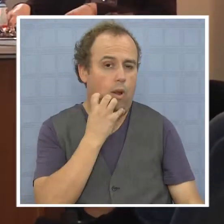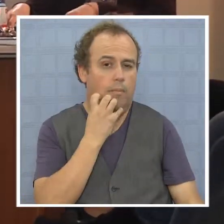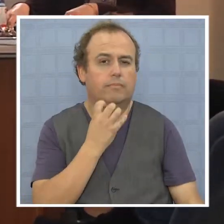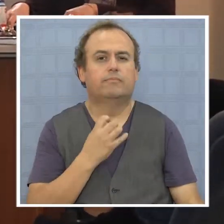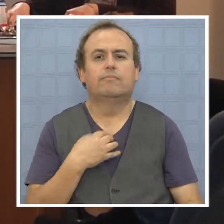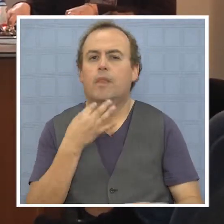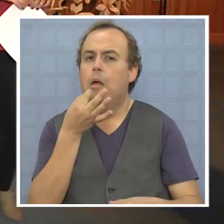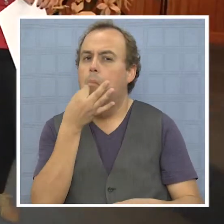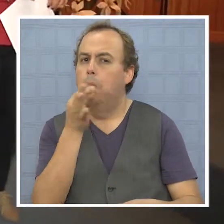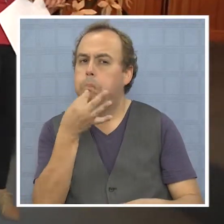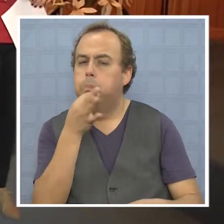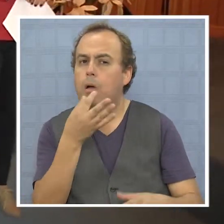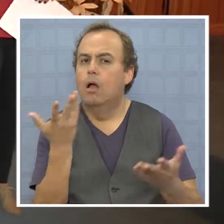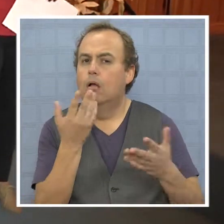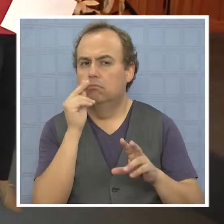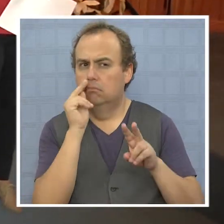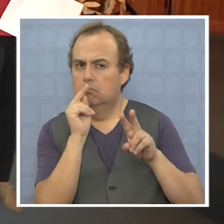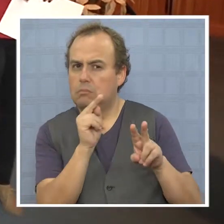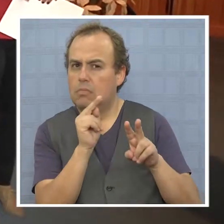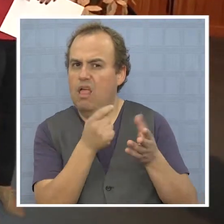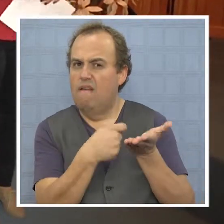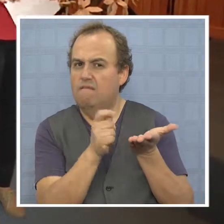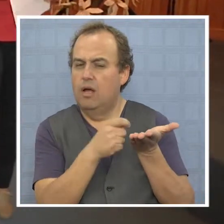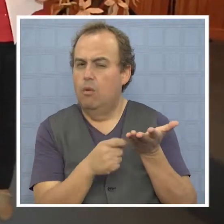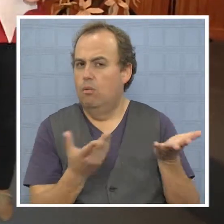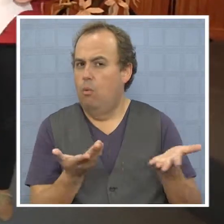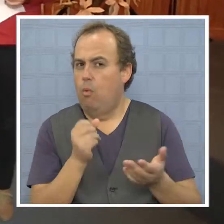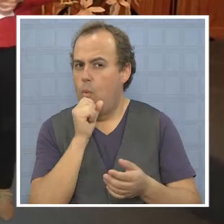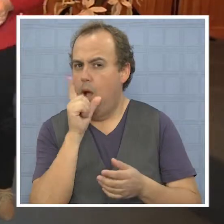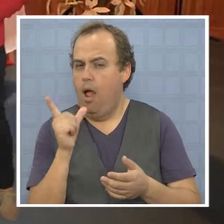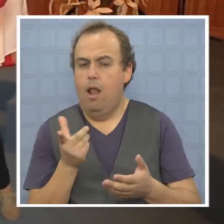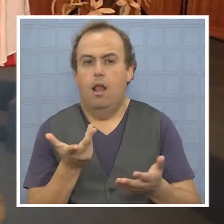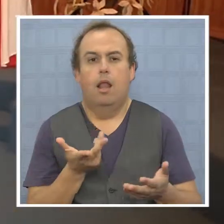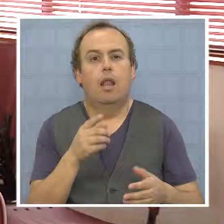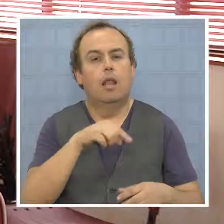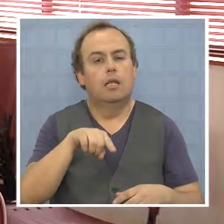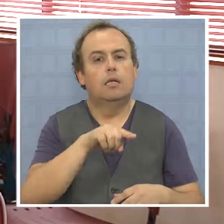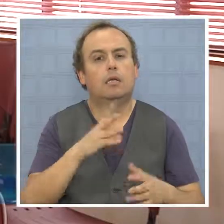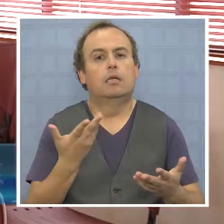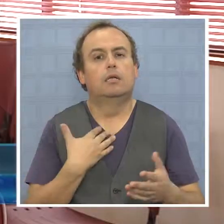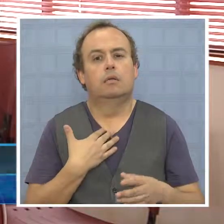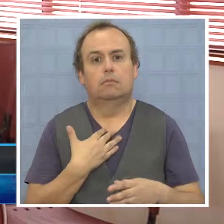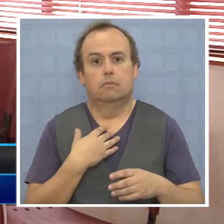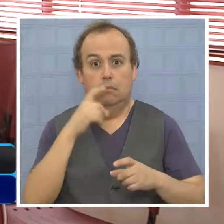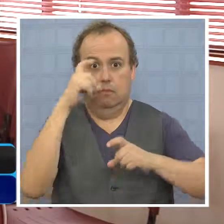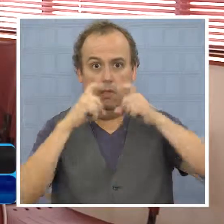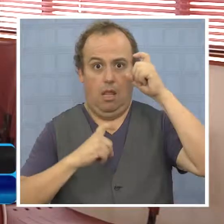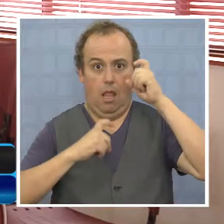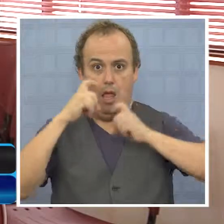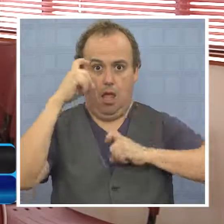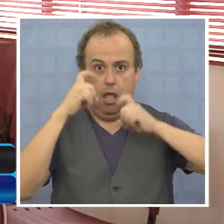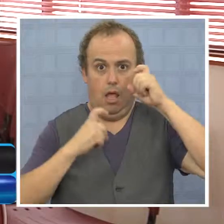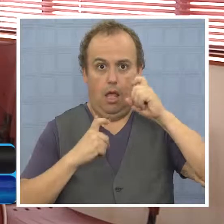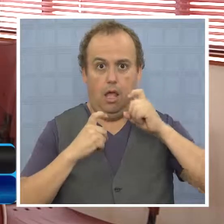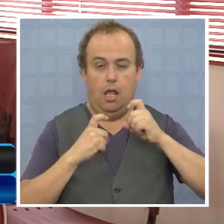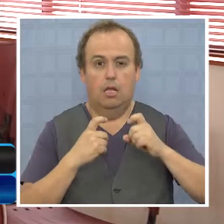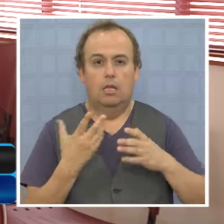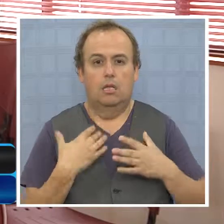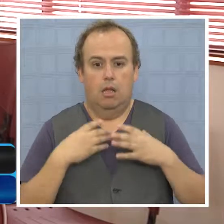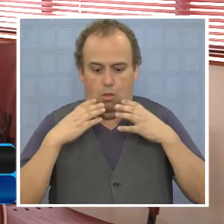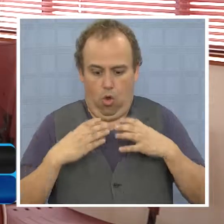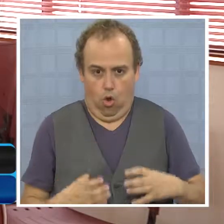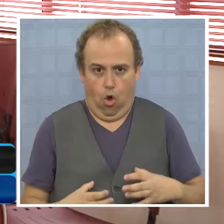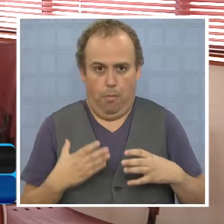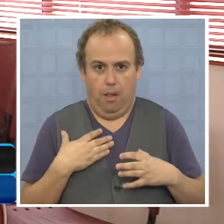qué aspectos se fijan a la hora de evaluar. Nos fijamos, por supuesto, en lo que es la expresión, el lenguaje corporal, el lenguaje